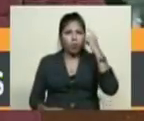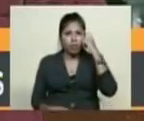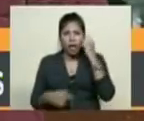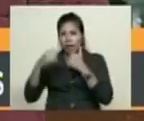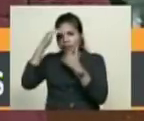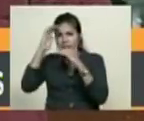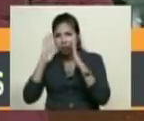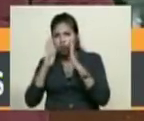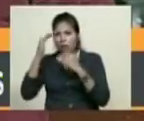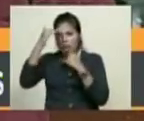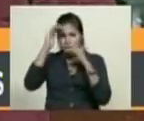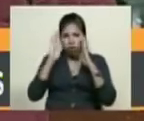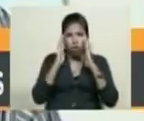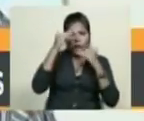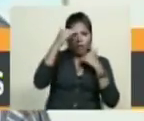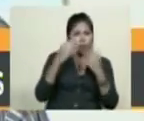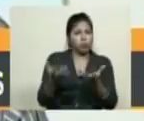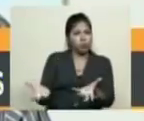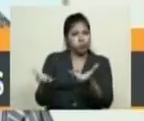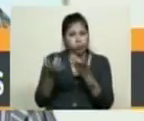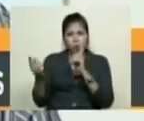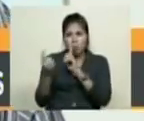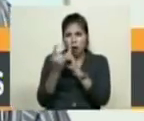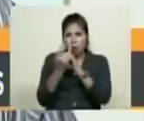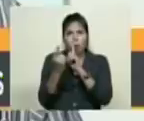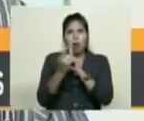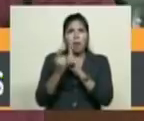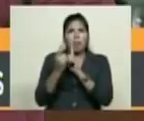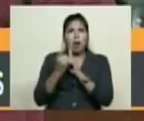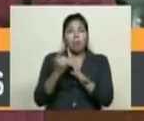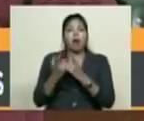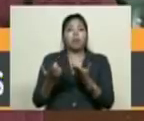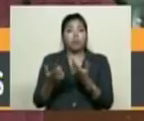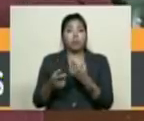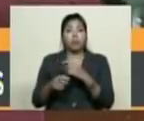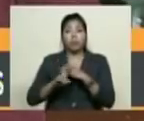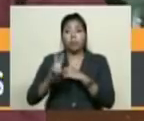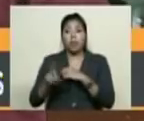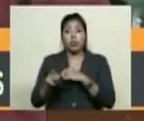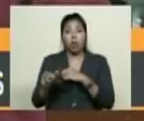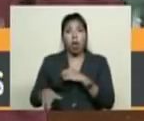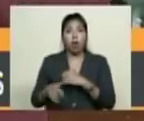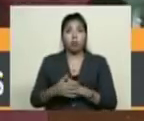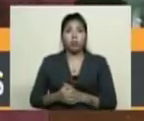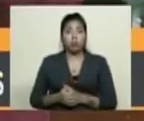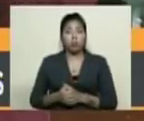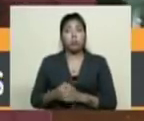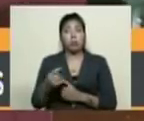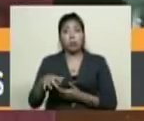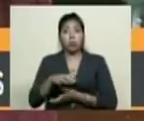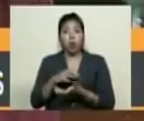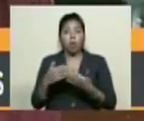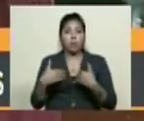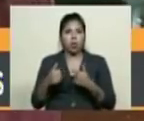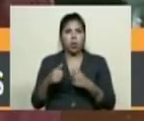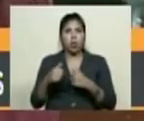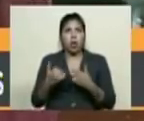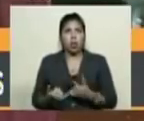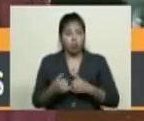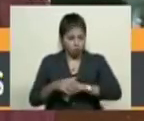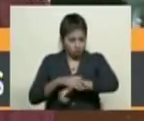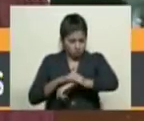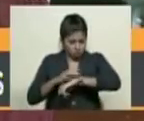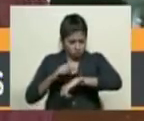de venezolanos, venezolanas, en sus problemas de salud, a miles en los barrios. A esta hora que estamos